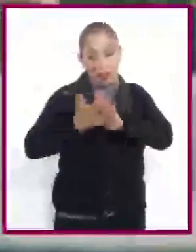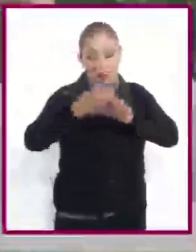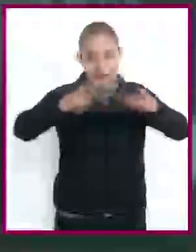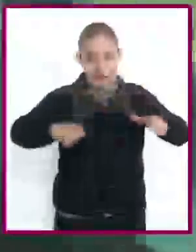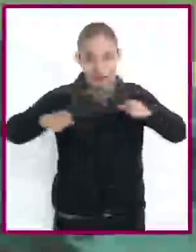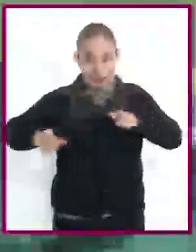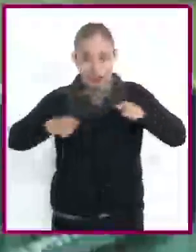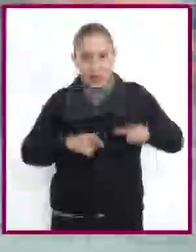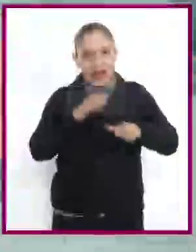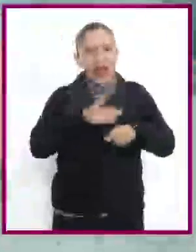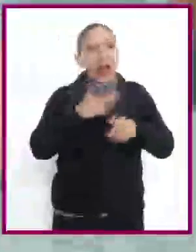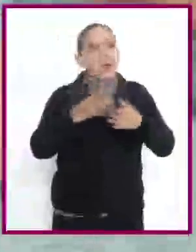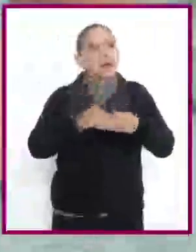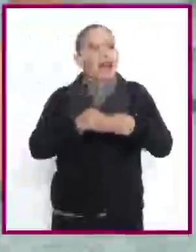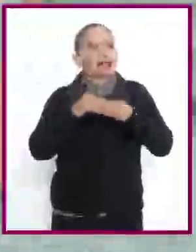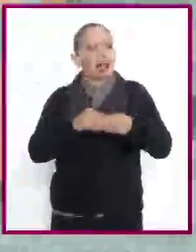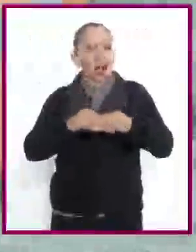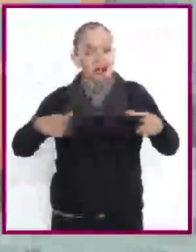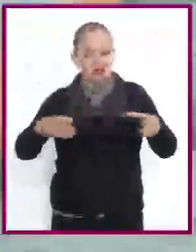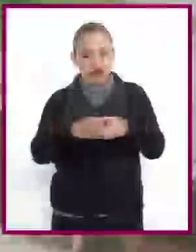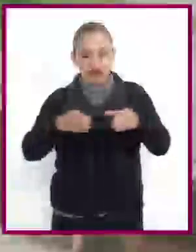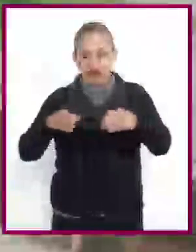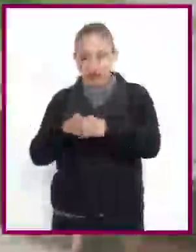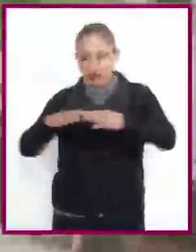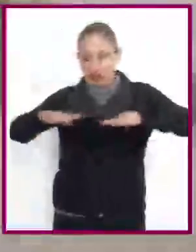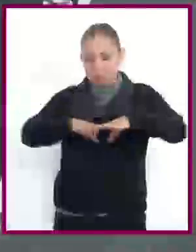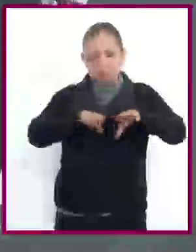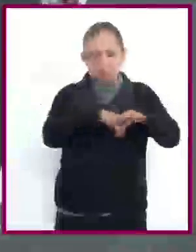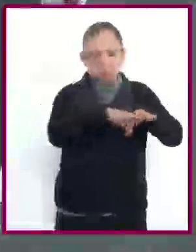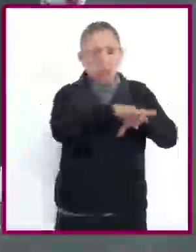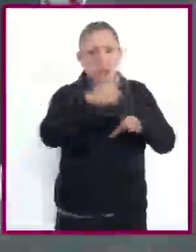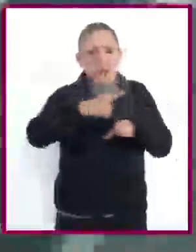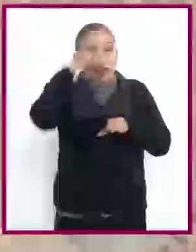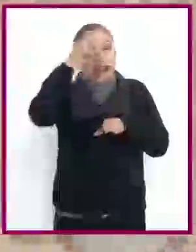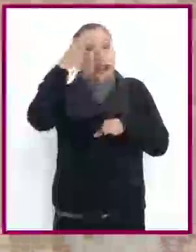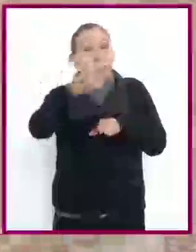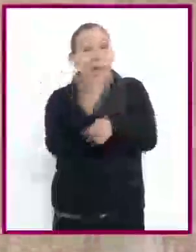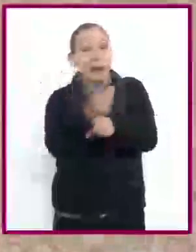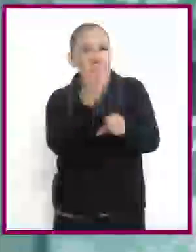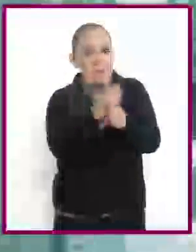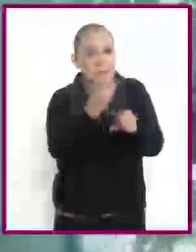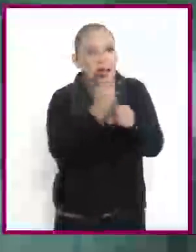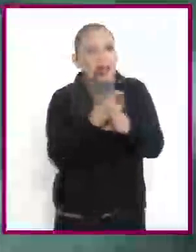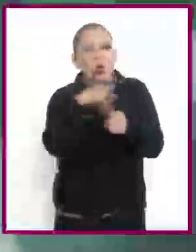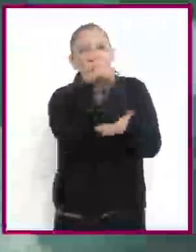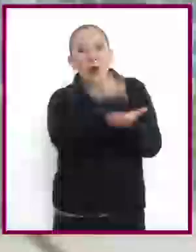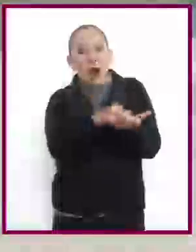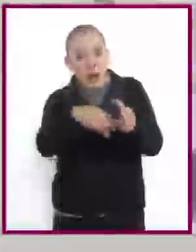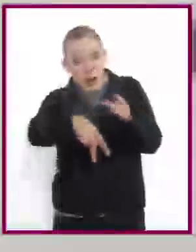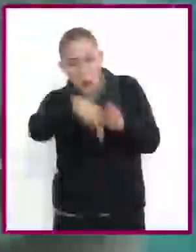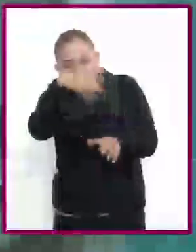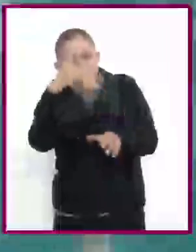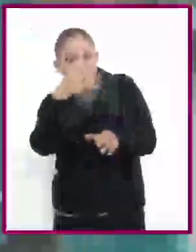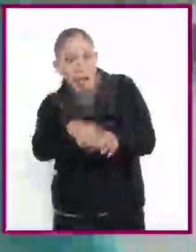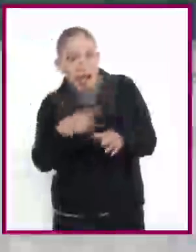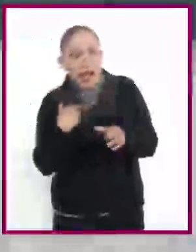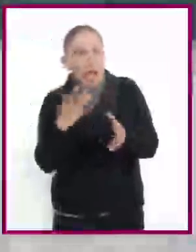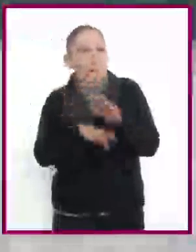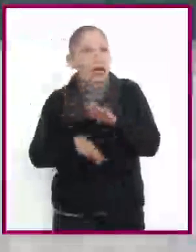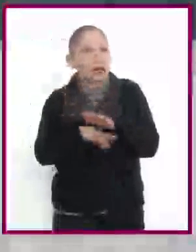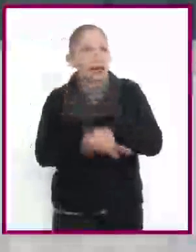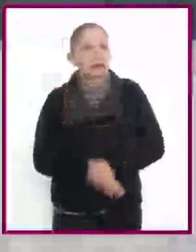Por lo tanto, Holanda ha encontrado una solución de reciclaje en la manera de construir carreteras con el plástico vertido en